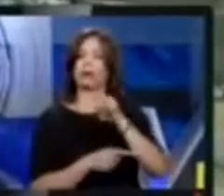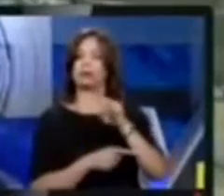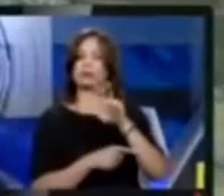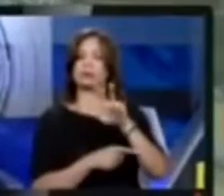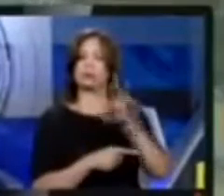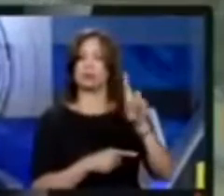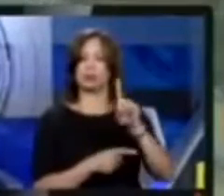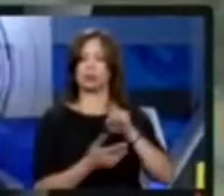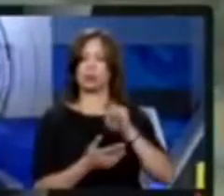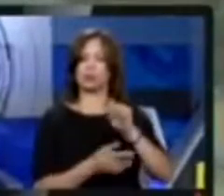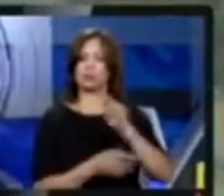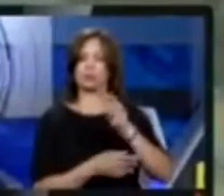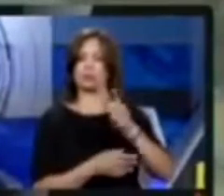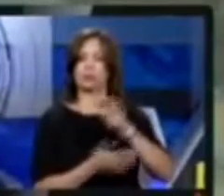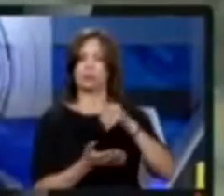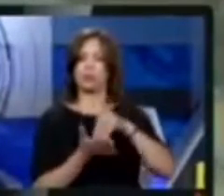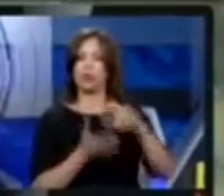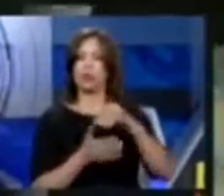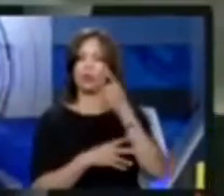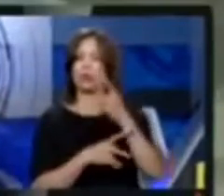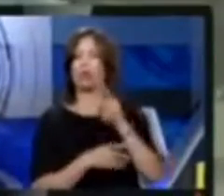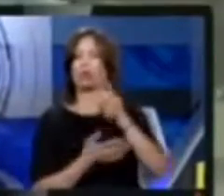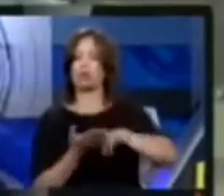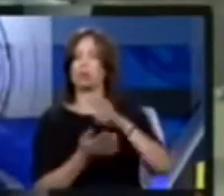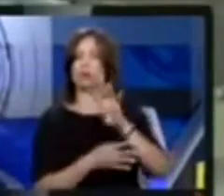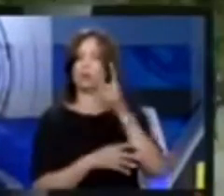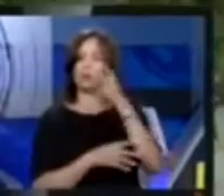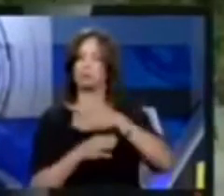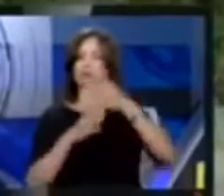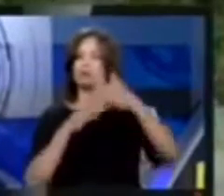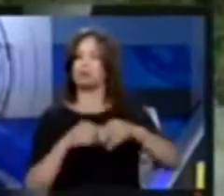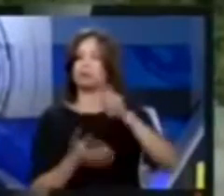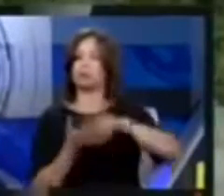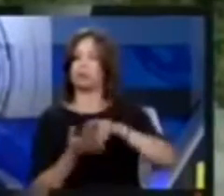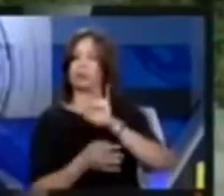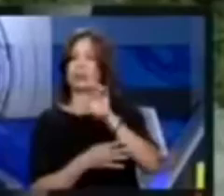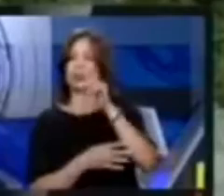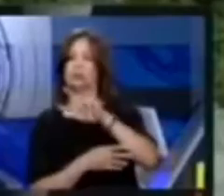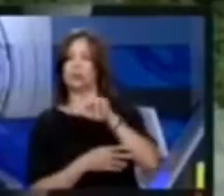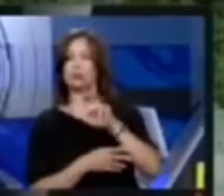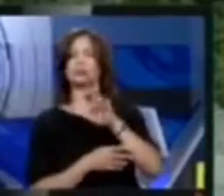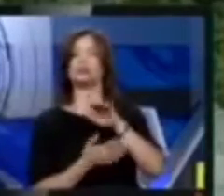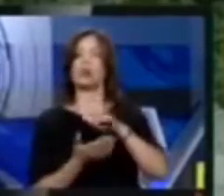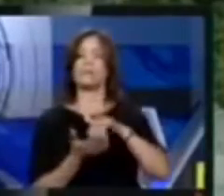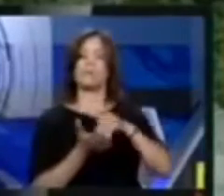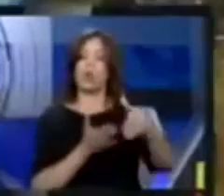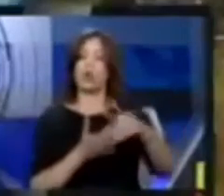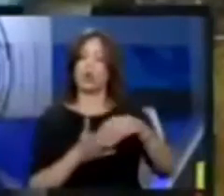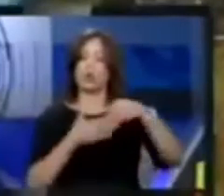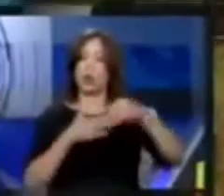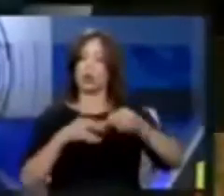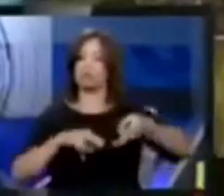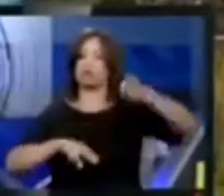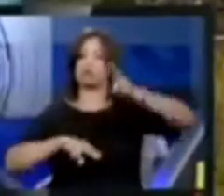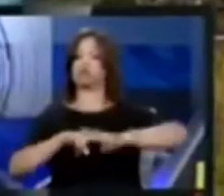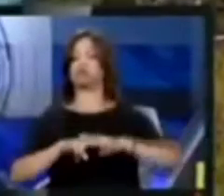de 131.7 millones en el 2004 y culminó en el 2009 con 300 millones de